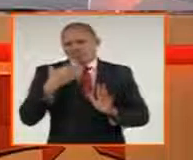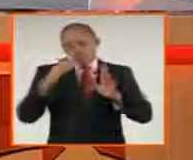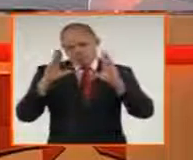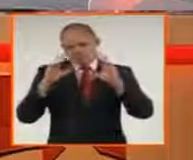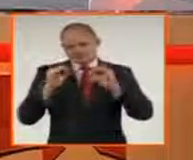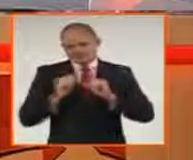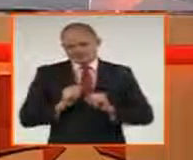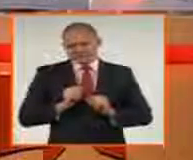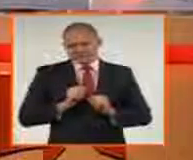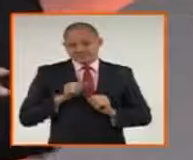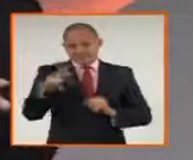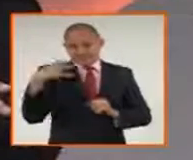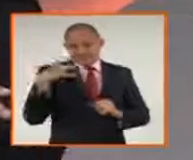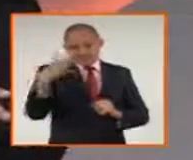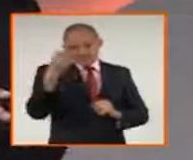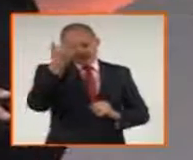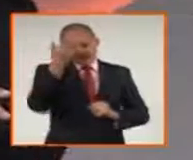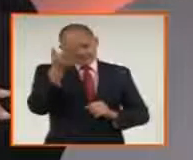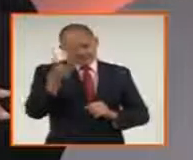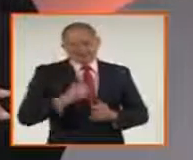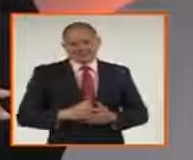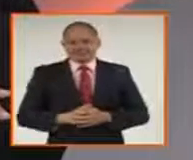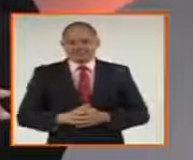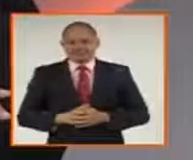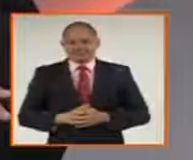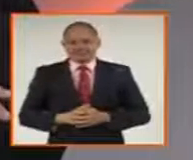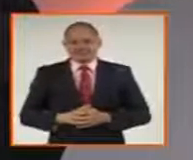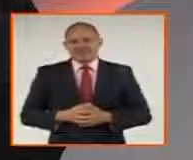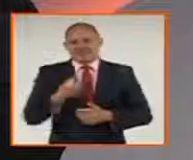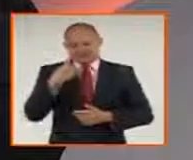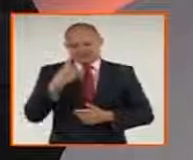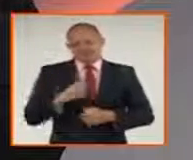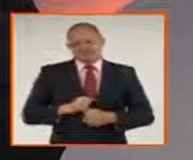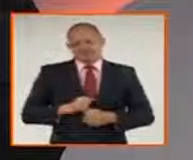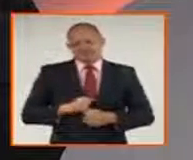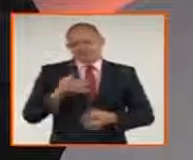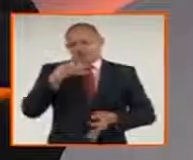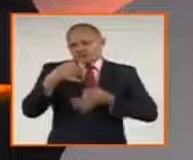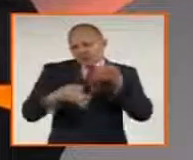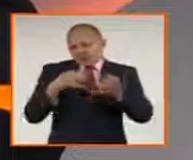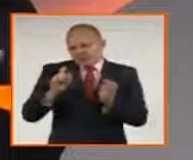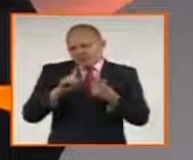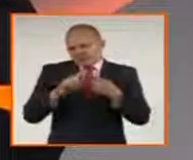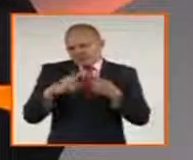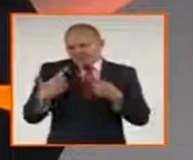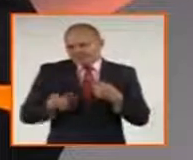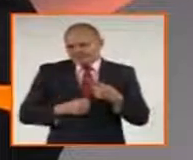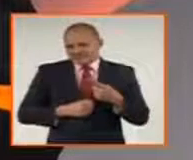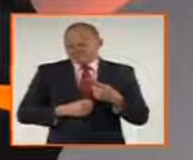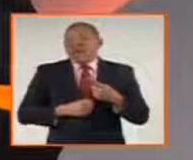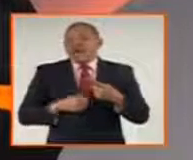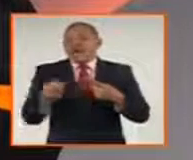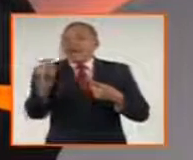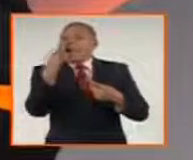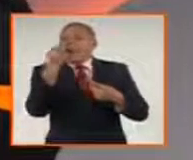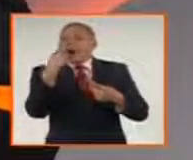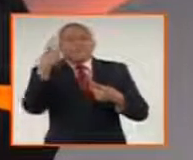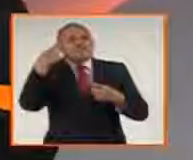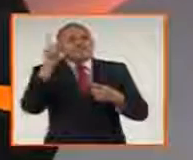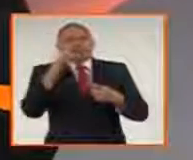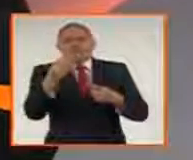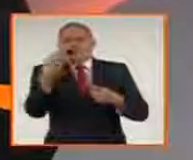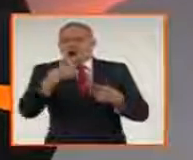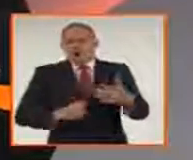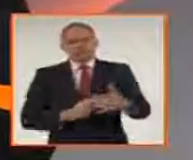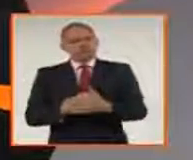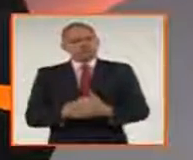agradecido por la oportunidad también. Creo que lo primero que tenemos que tener en cuenta es que la noción de alimentos rebasa la